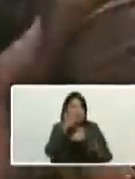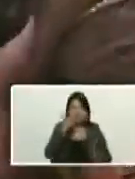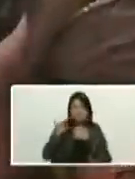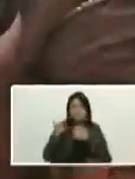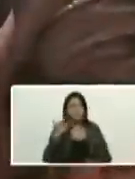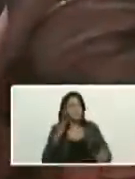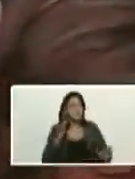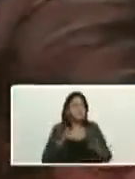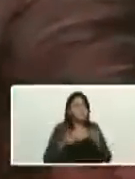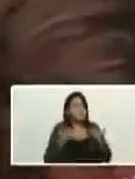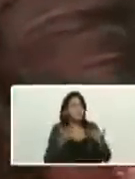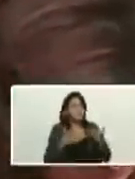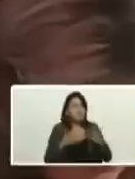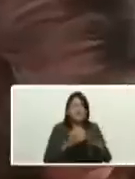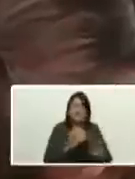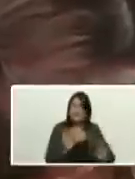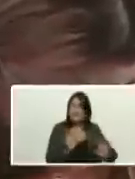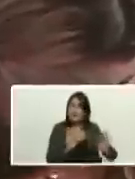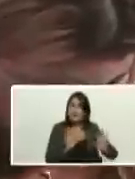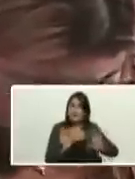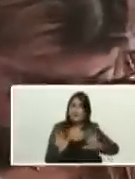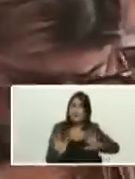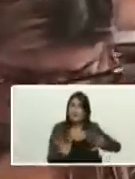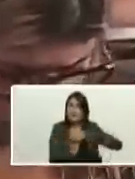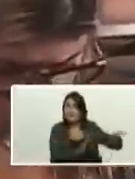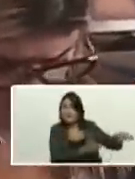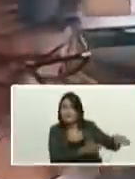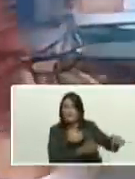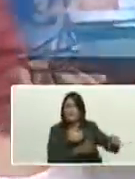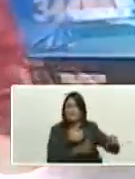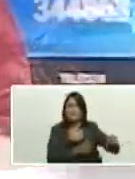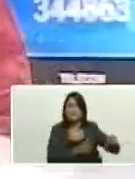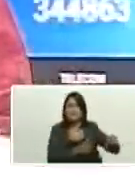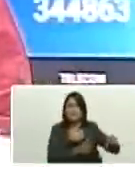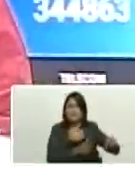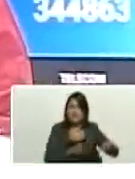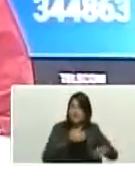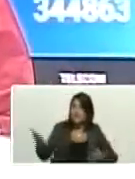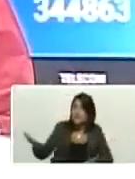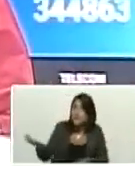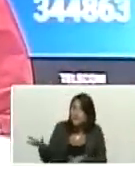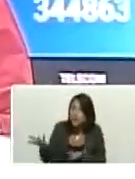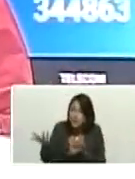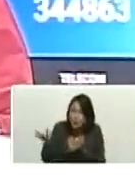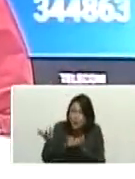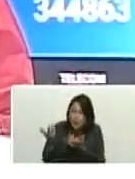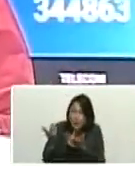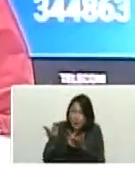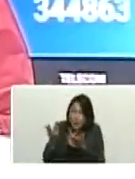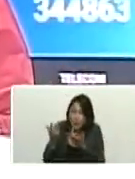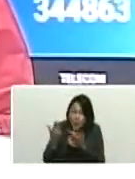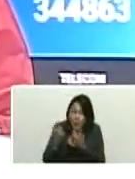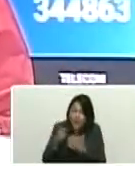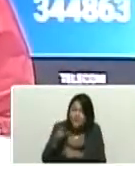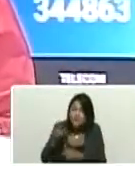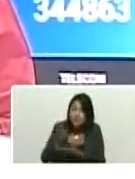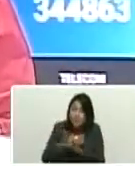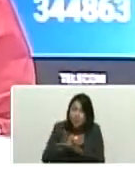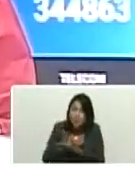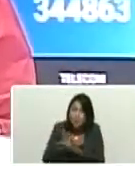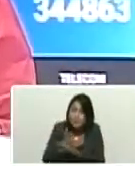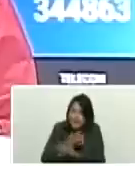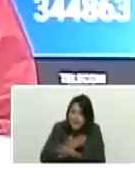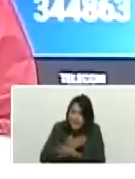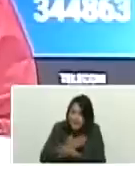falsos intelectuales, de lenguas tarifadas, de plumas tarifadas. El ego de gente que se creyó